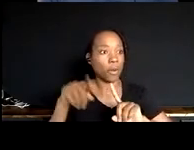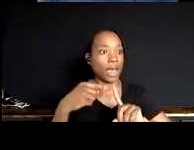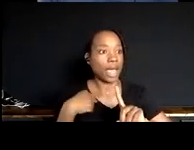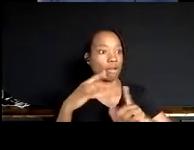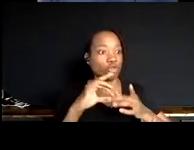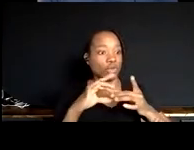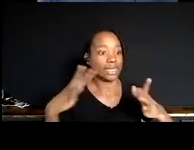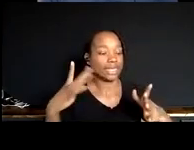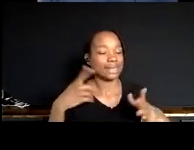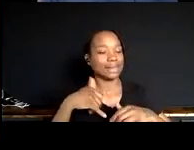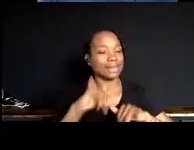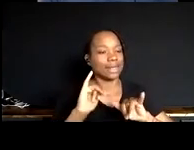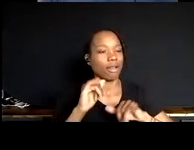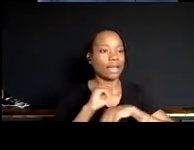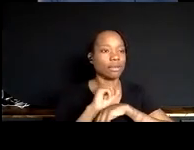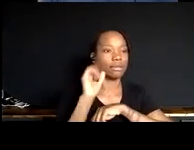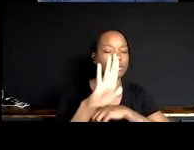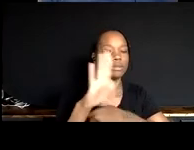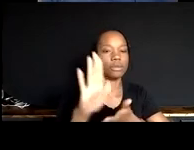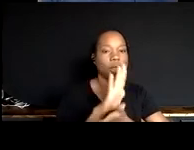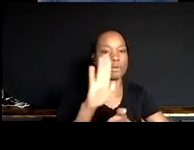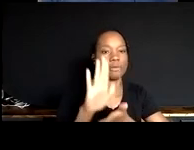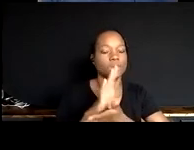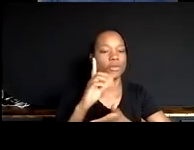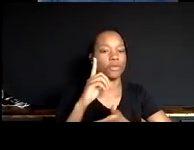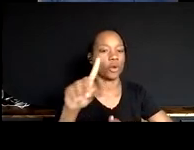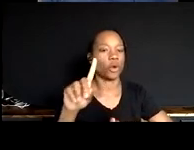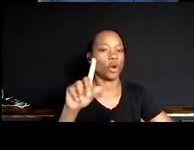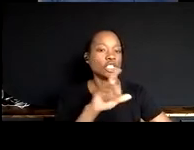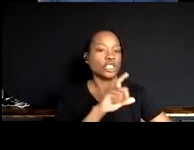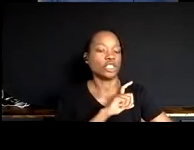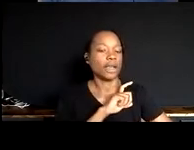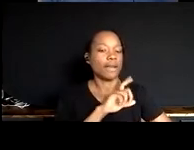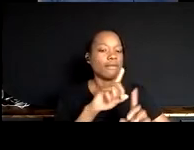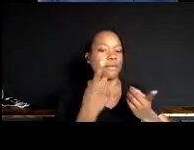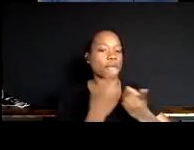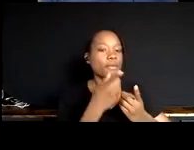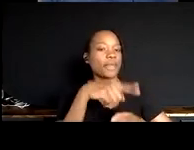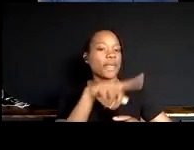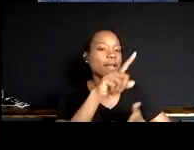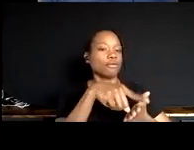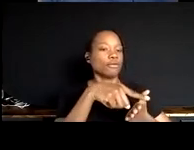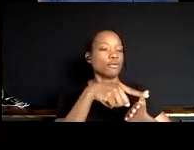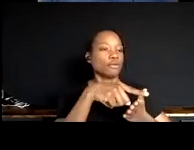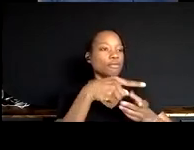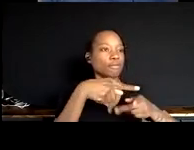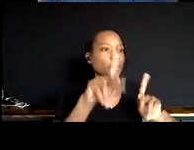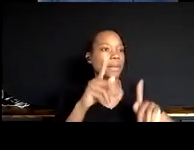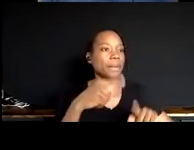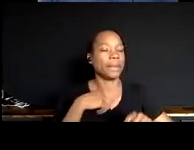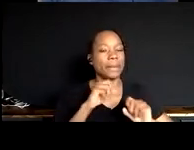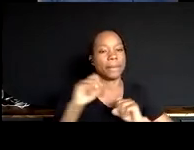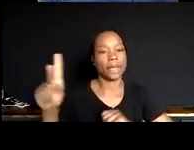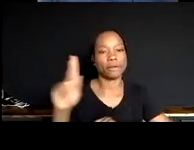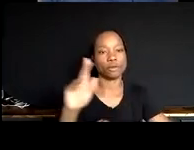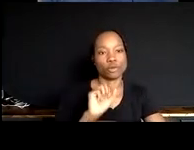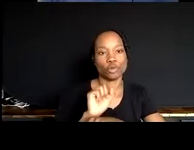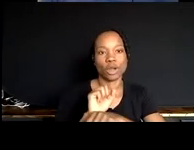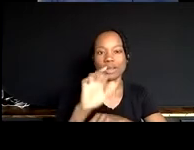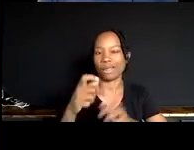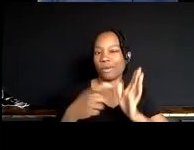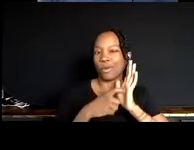todavía tendría que enviar documentos al departamento del alguacil y me tenían que dar permiso para volver a trabajar y tomó